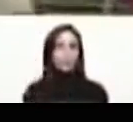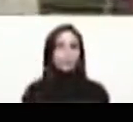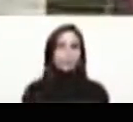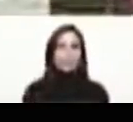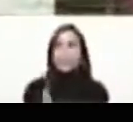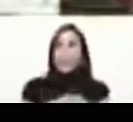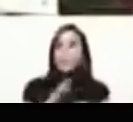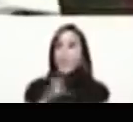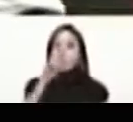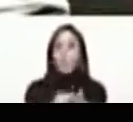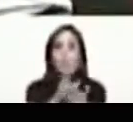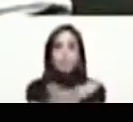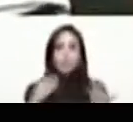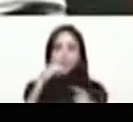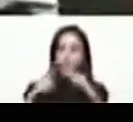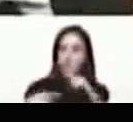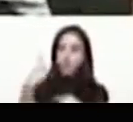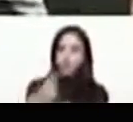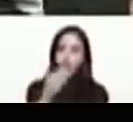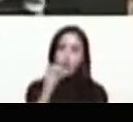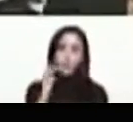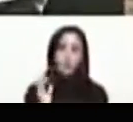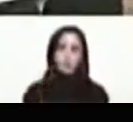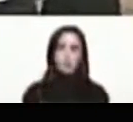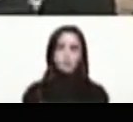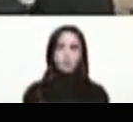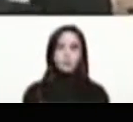Porque en el 2019